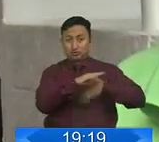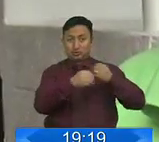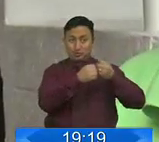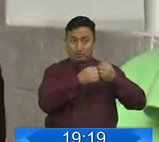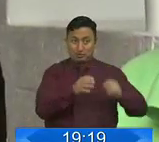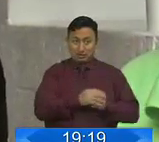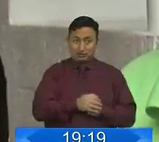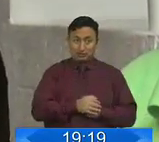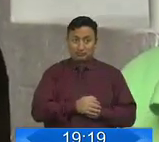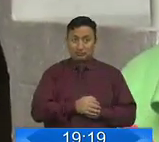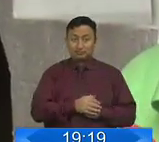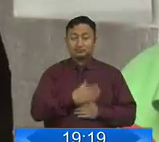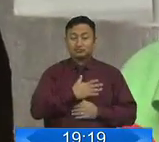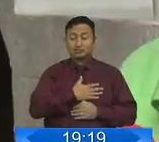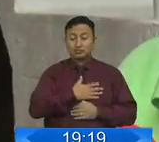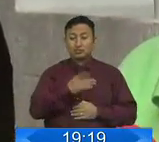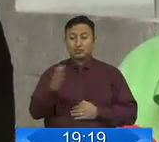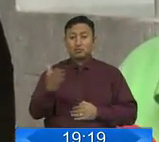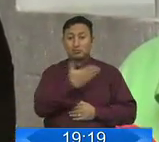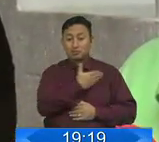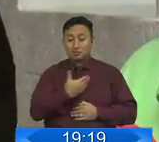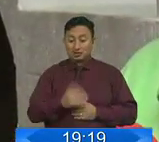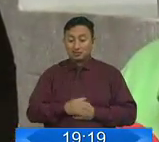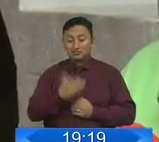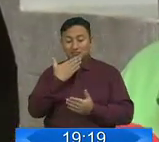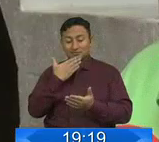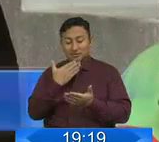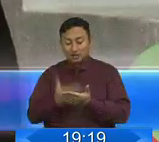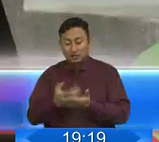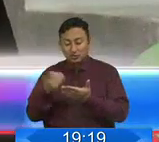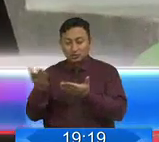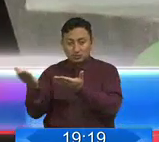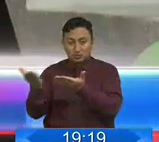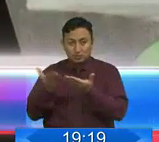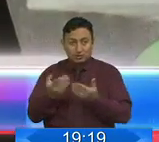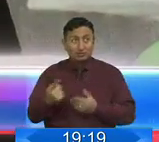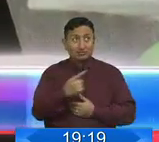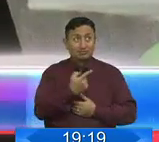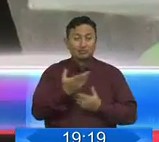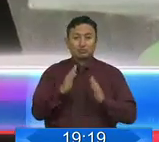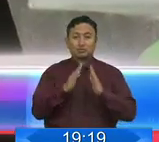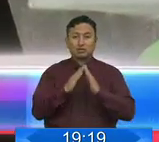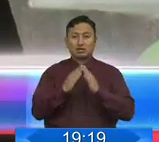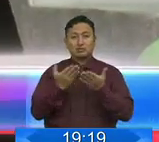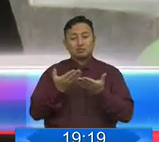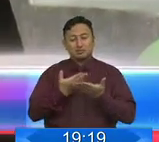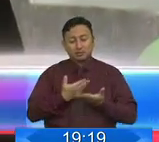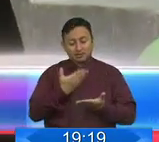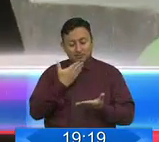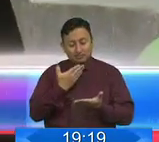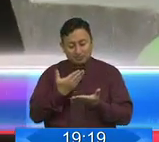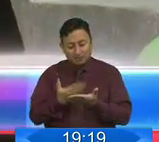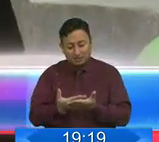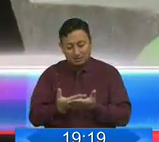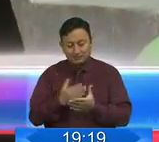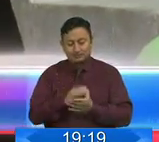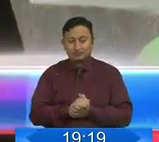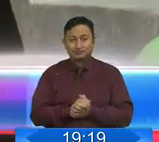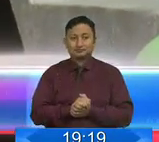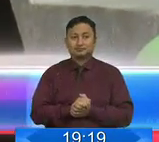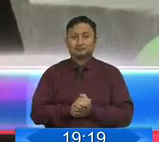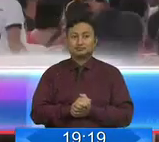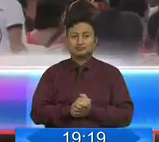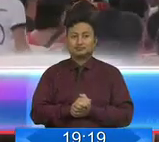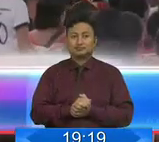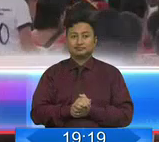agradezco mucho a los que han tenido ese buen corazón de brindarle ese pequeño cariño a la